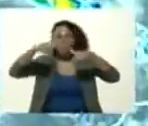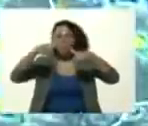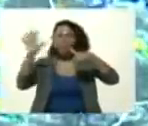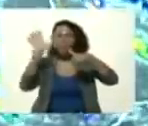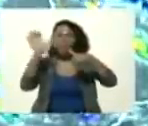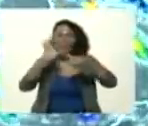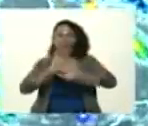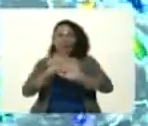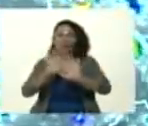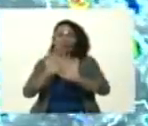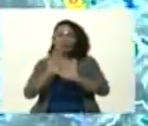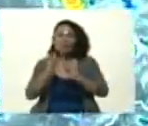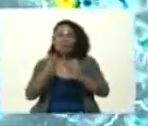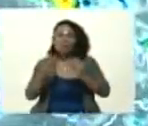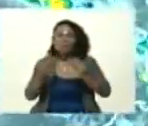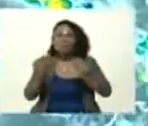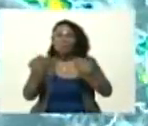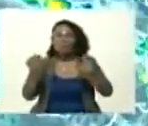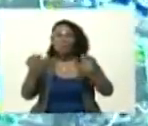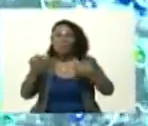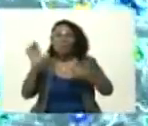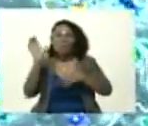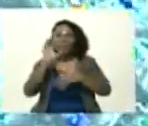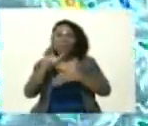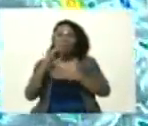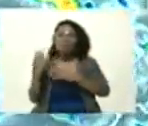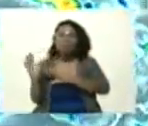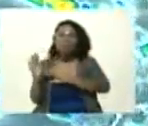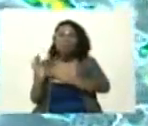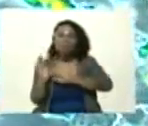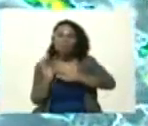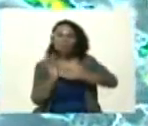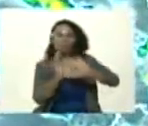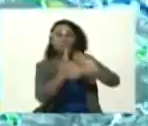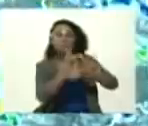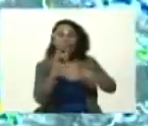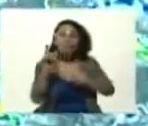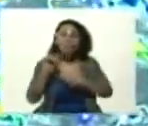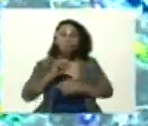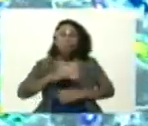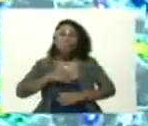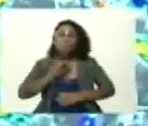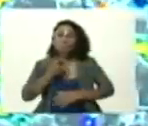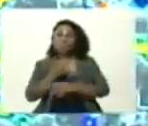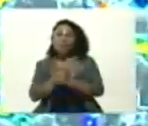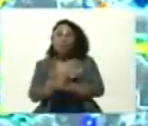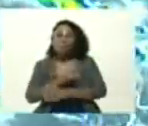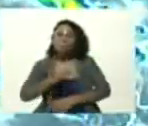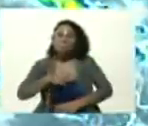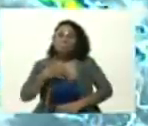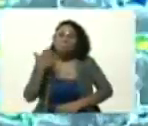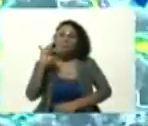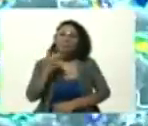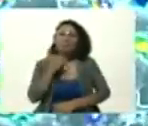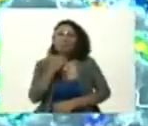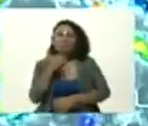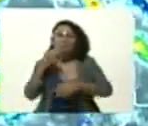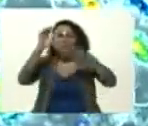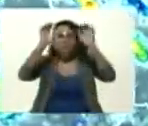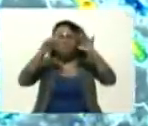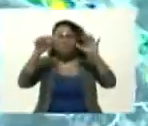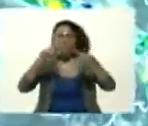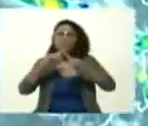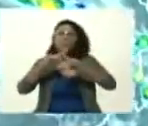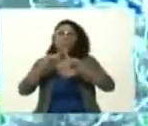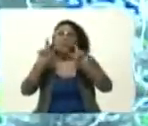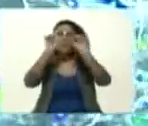ya despejándose el área capital. Es posible que para el juego tengamos alguna llovizna dispersa, pero